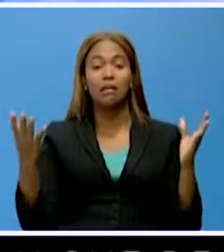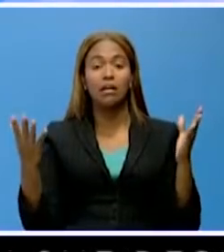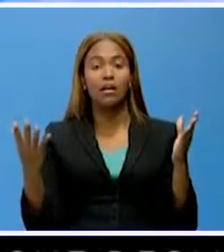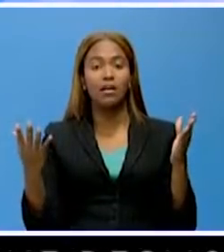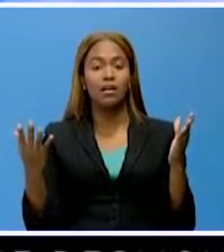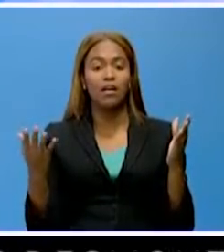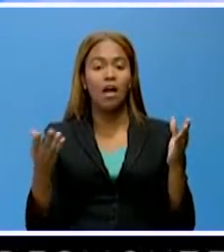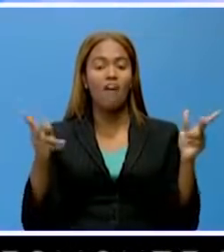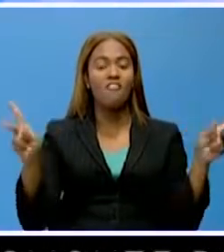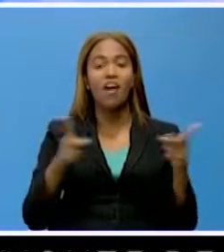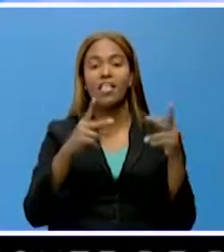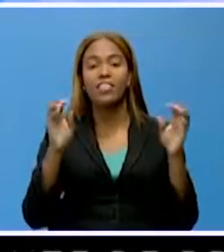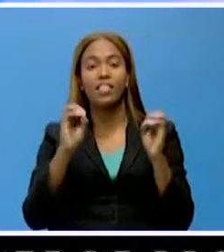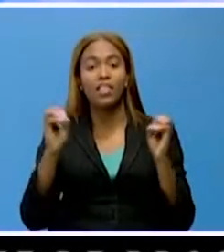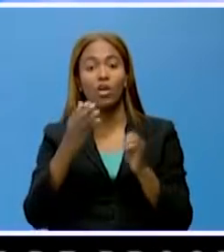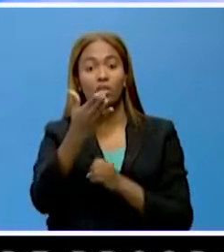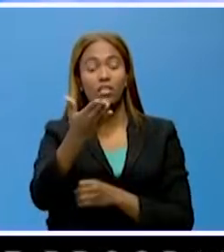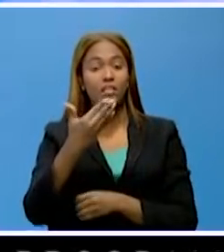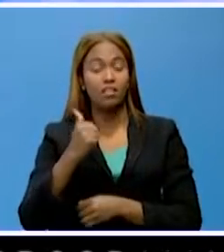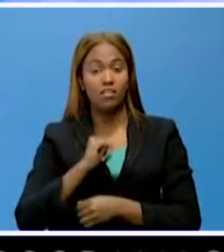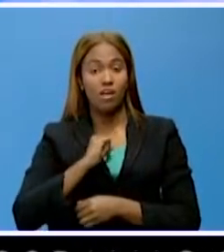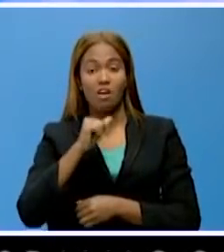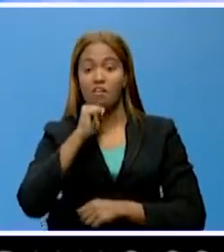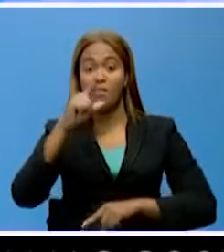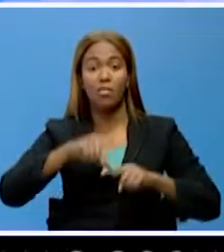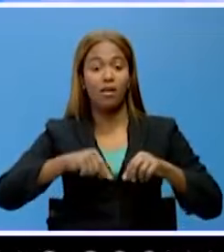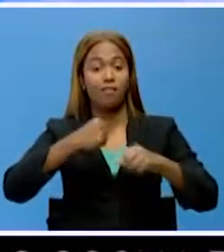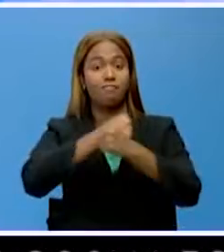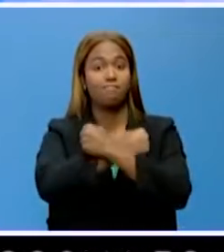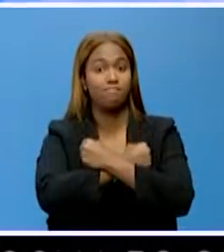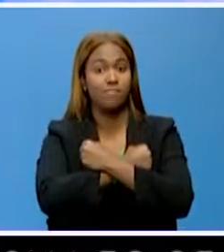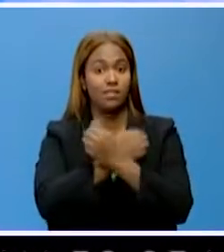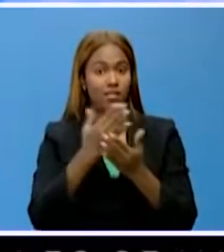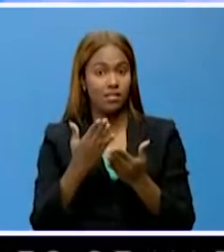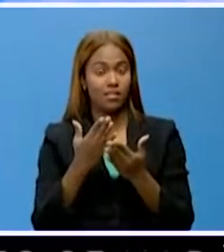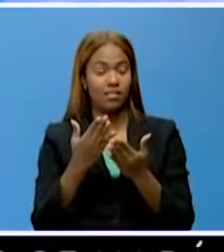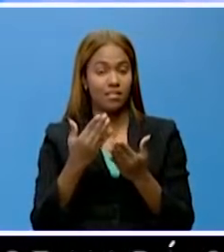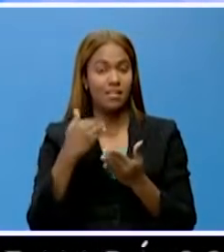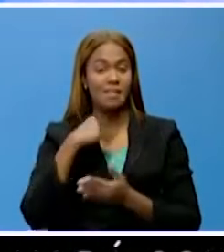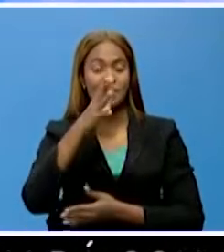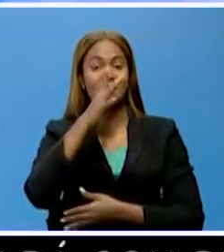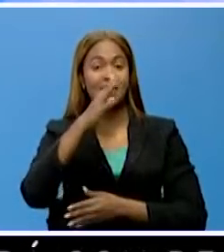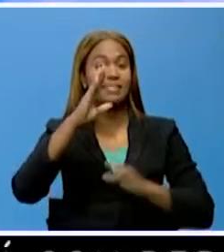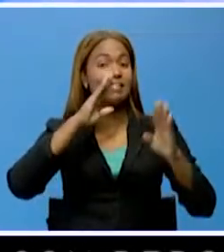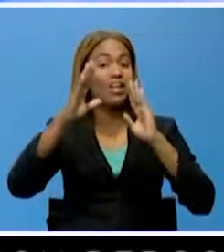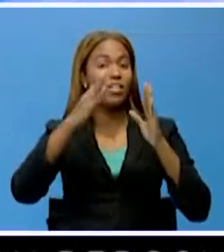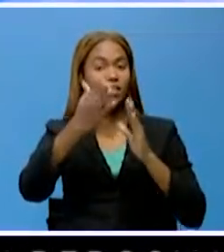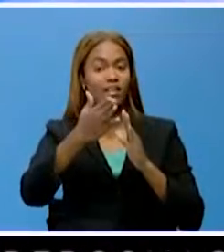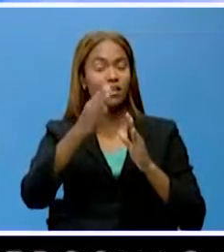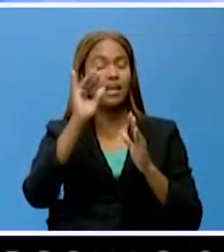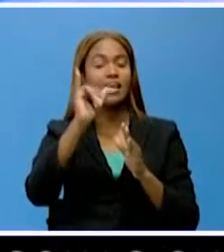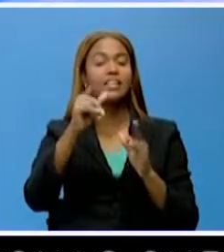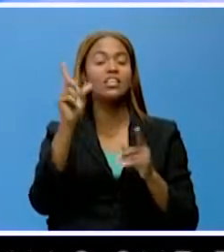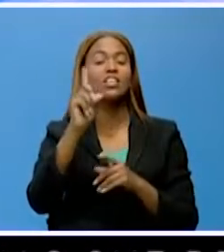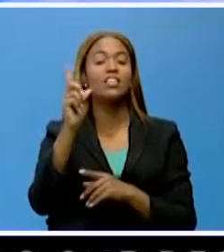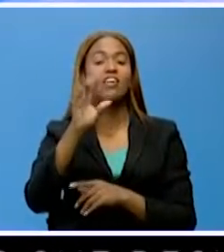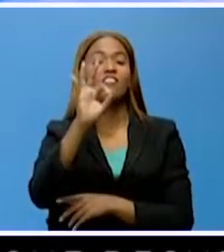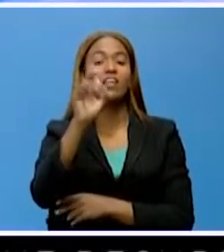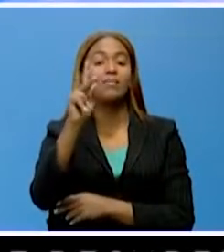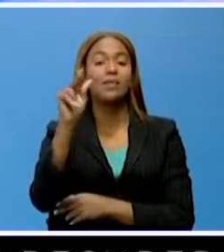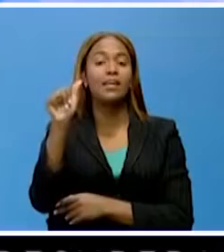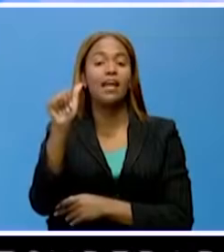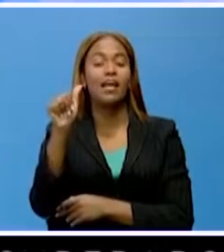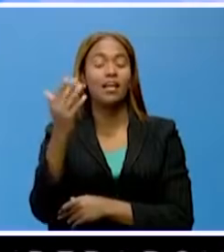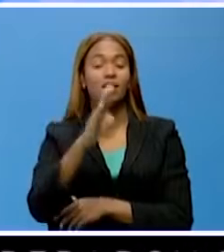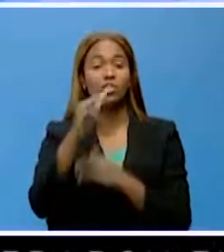una afectividad. Usted y yo no nos podemos abrazar. Atención a mi madre, un saludo muy especial. Eso es en Filipinas, en